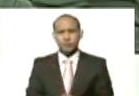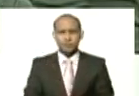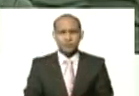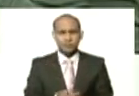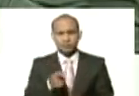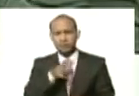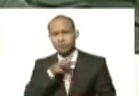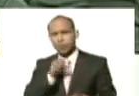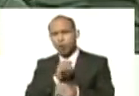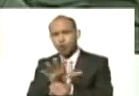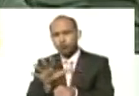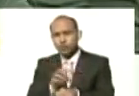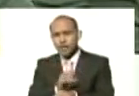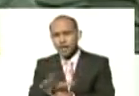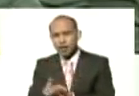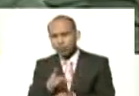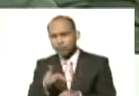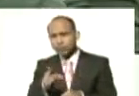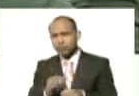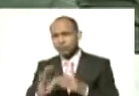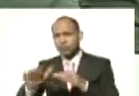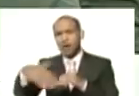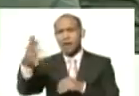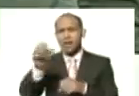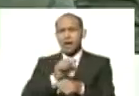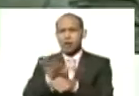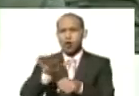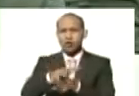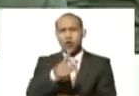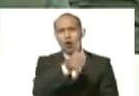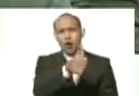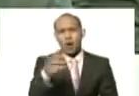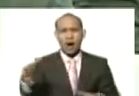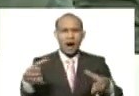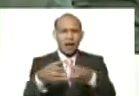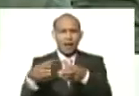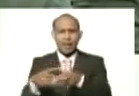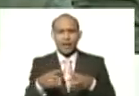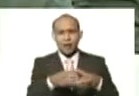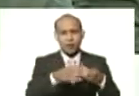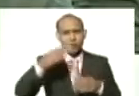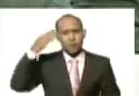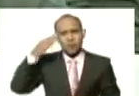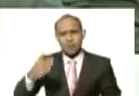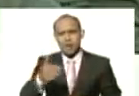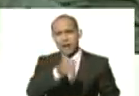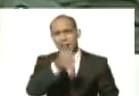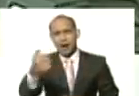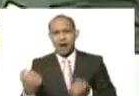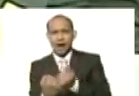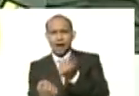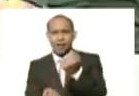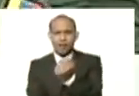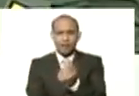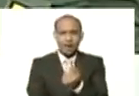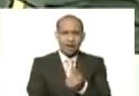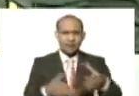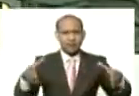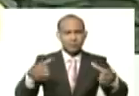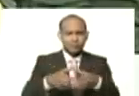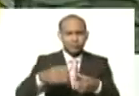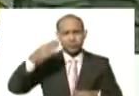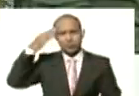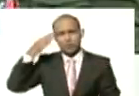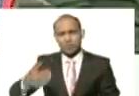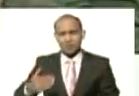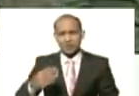visto que más allá del consejo, en cada componente, en cada base, en cada cuartel, hay un acto